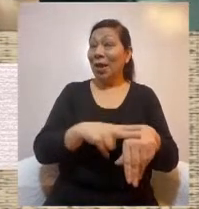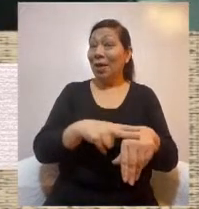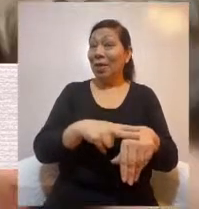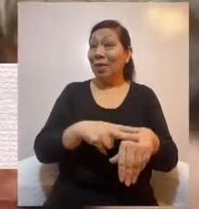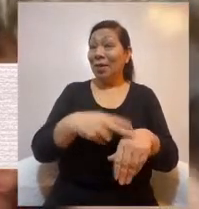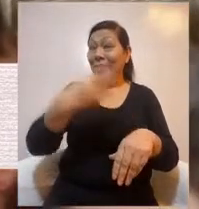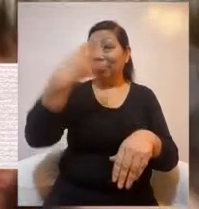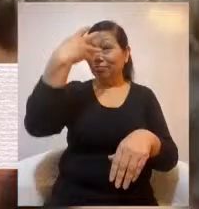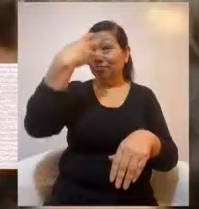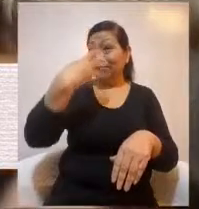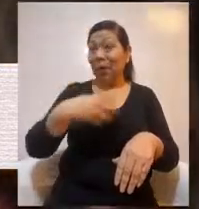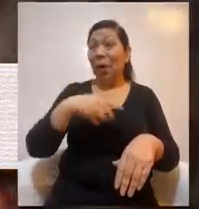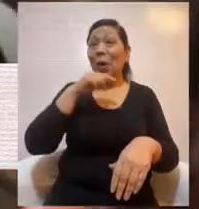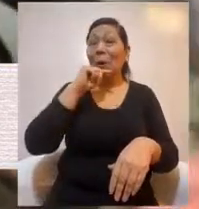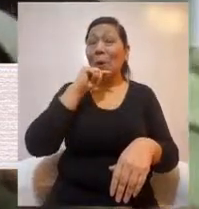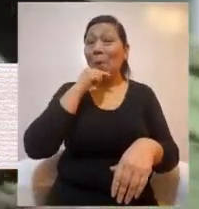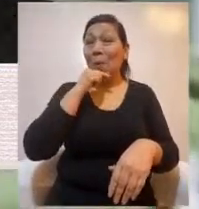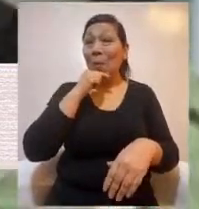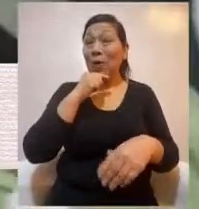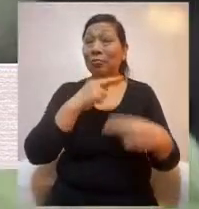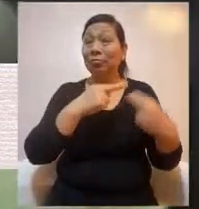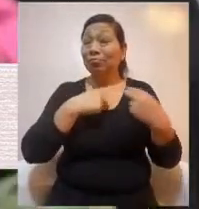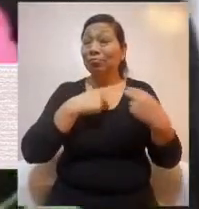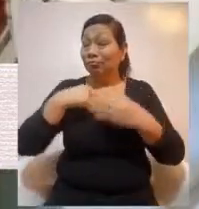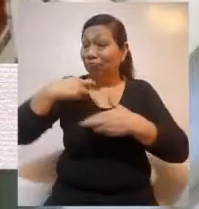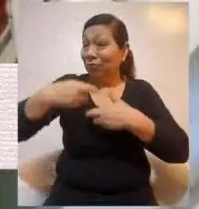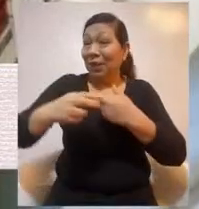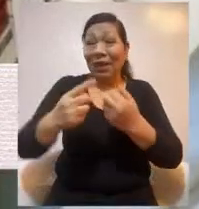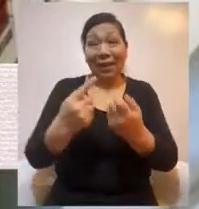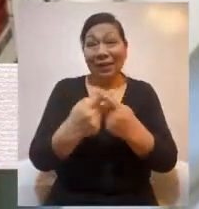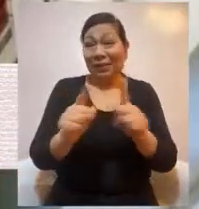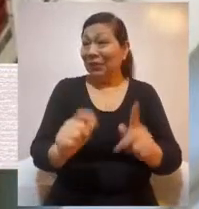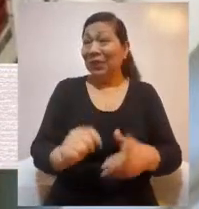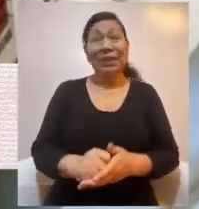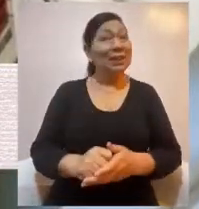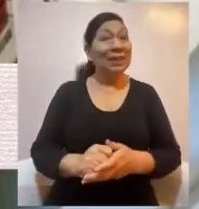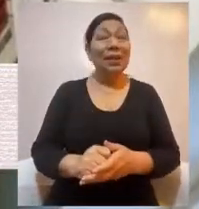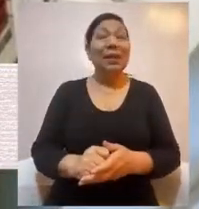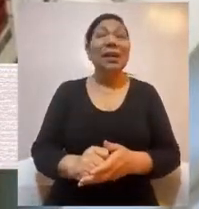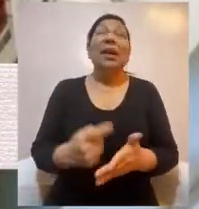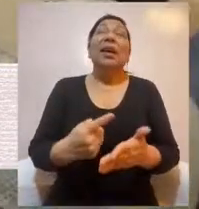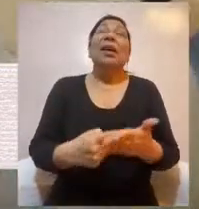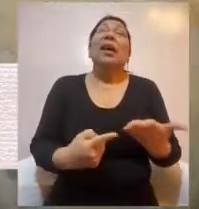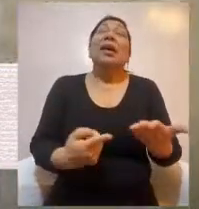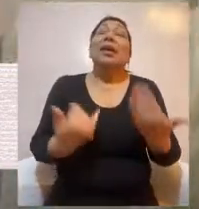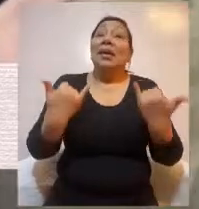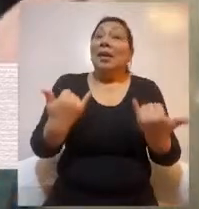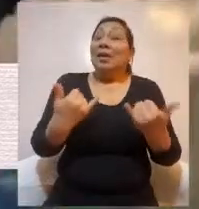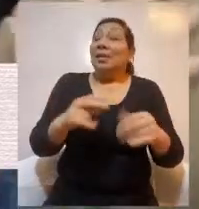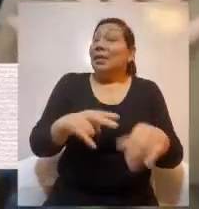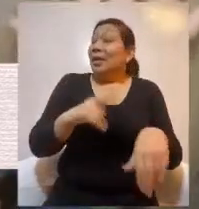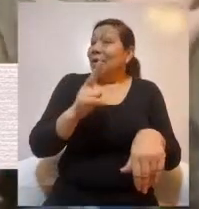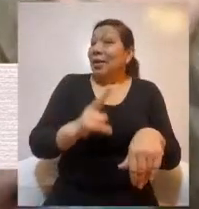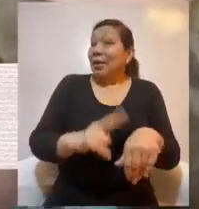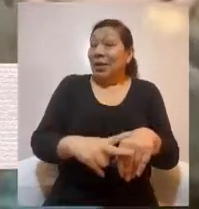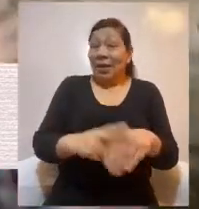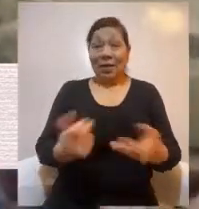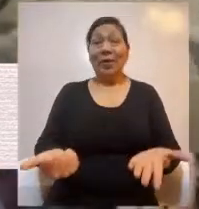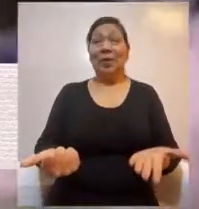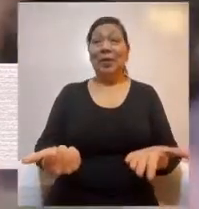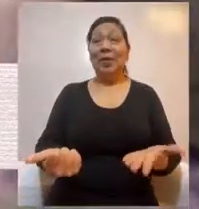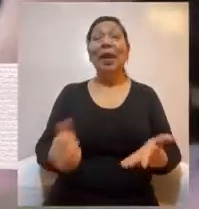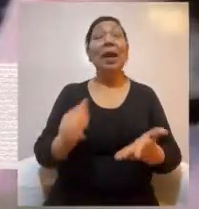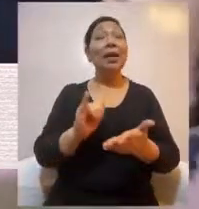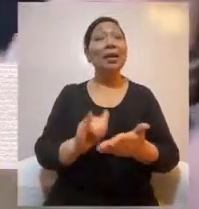naturaleza biológica de las mujeres en el aspecto reproductivo es diferente. Y entonces, esta naturaleza